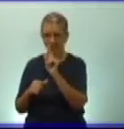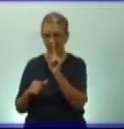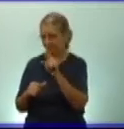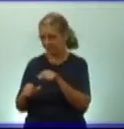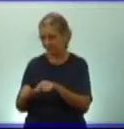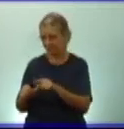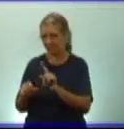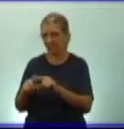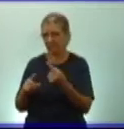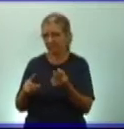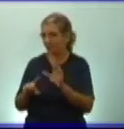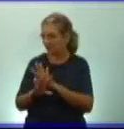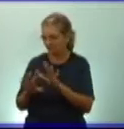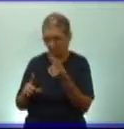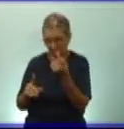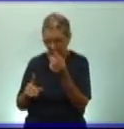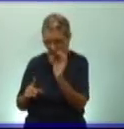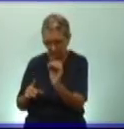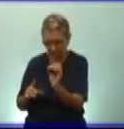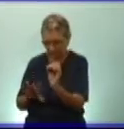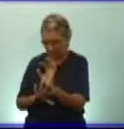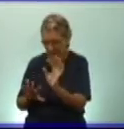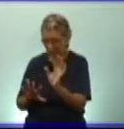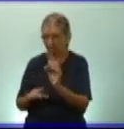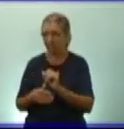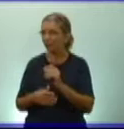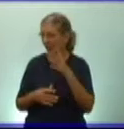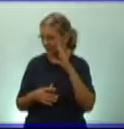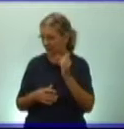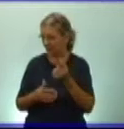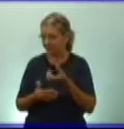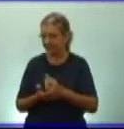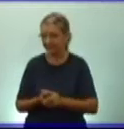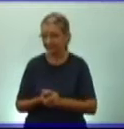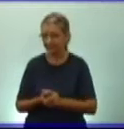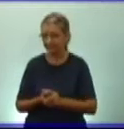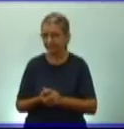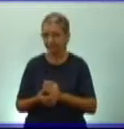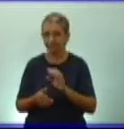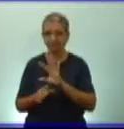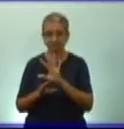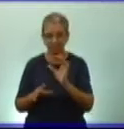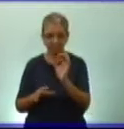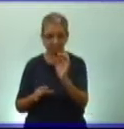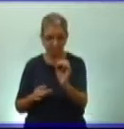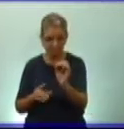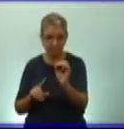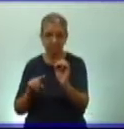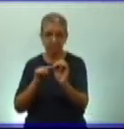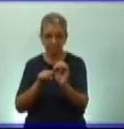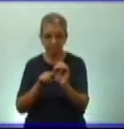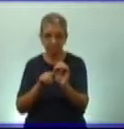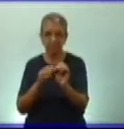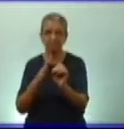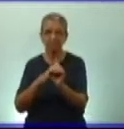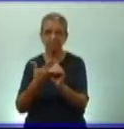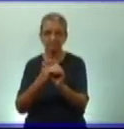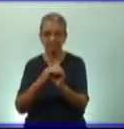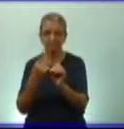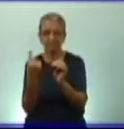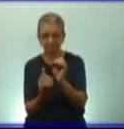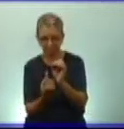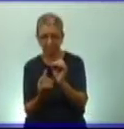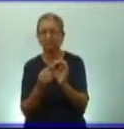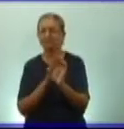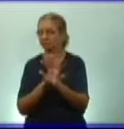representado en la fórmula química que les muestro acá. ¿Por qué? Porque el simple hecho de colocar el símbolo del oxígeno nos indica que tenemos un